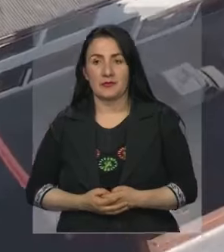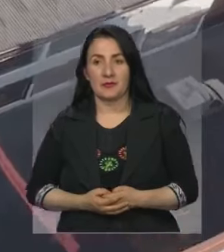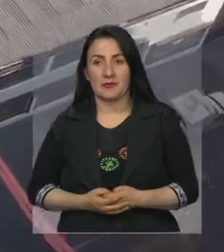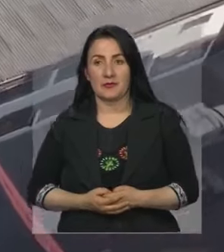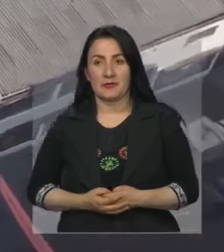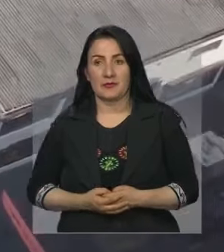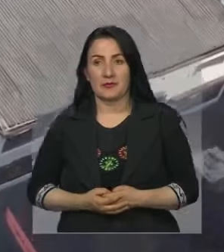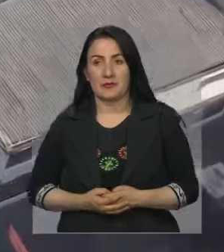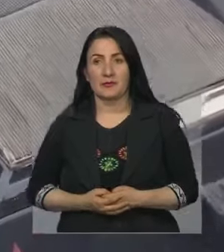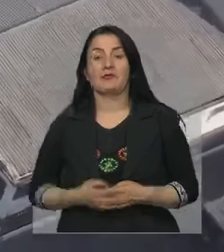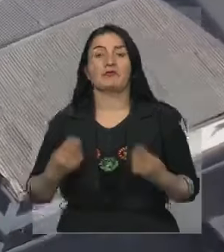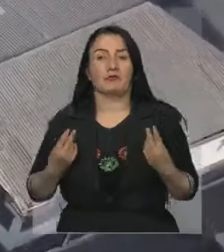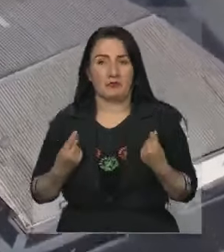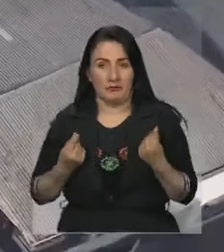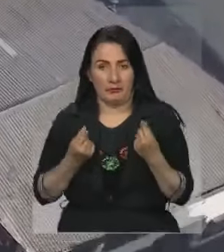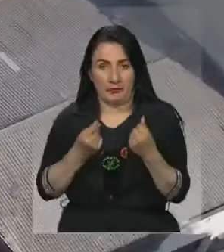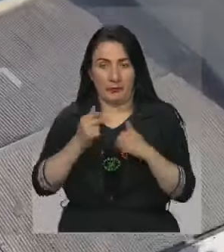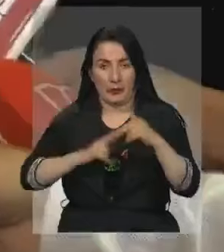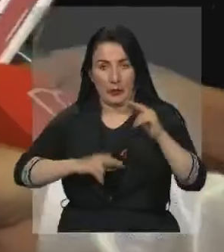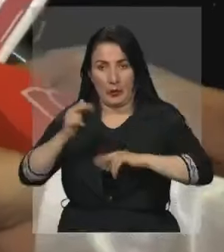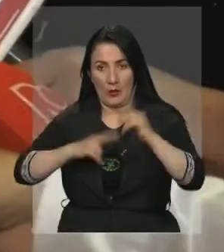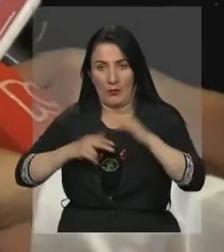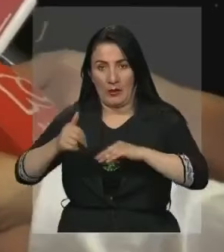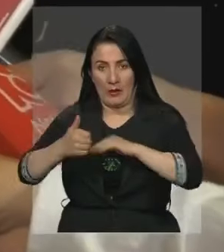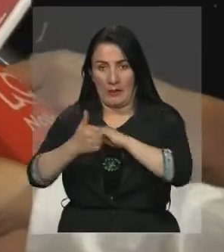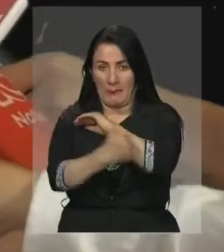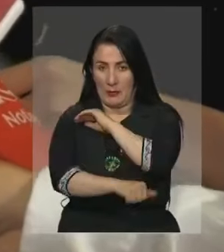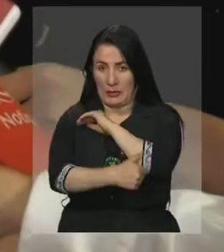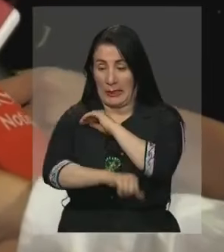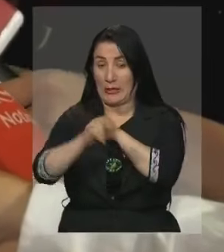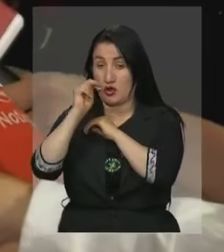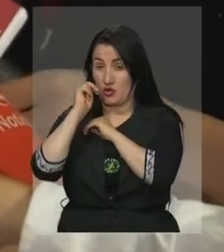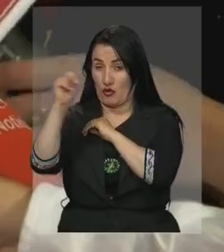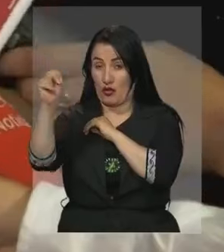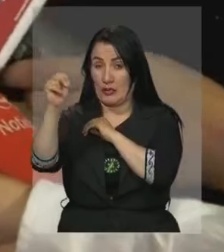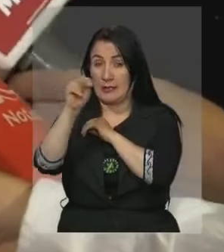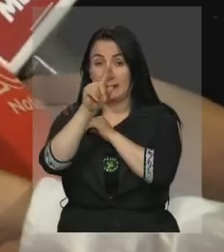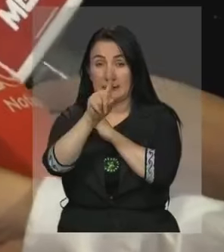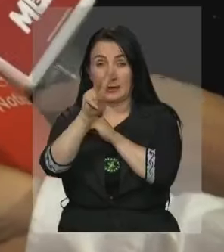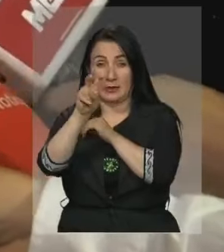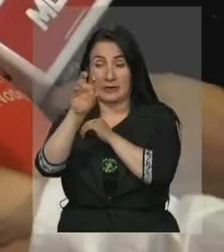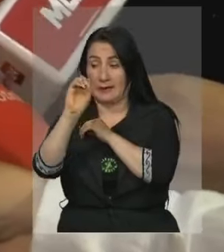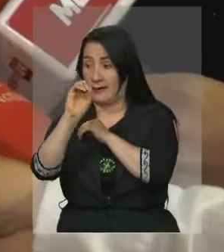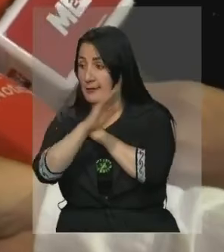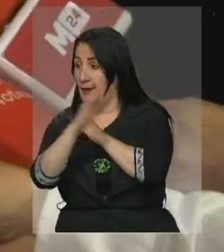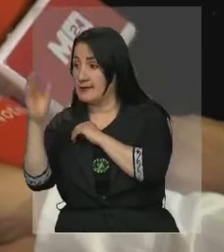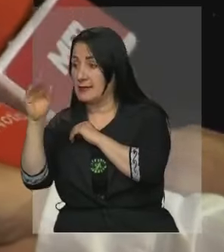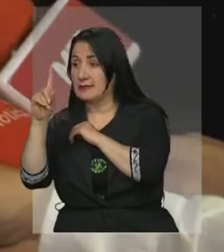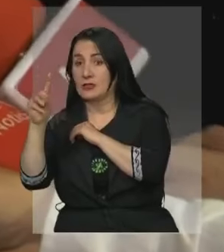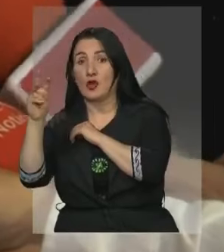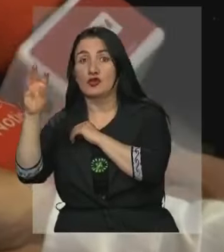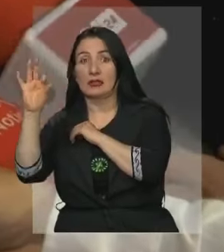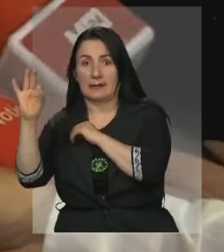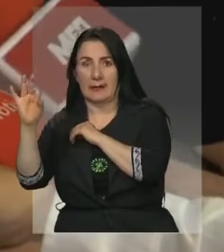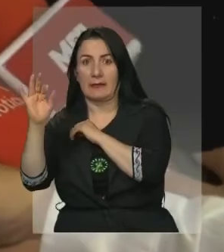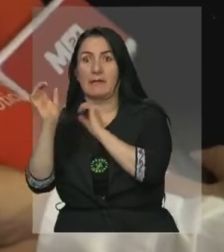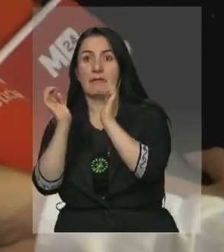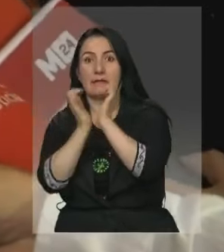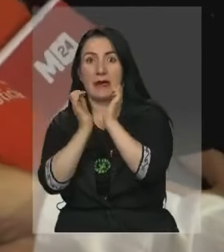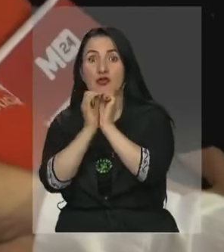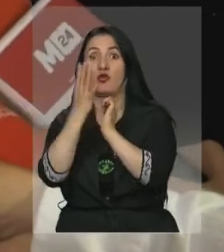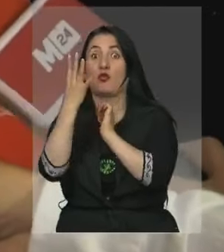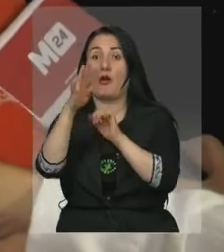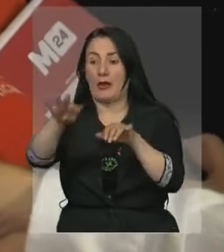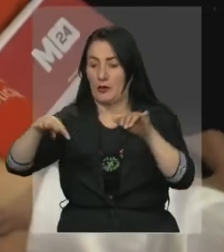59%. También agilizamos la obra de la avenida Boyacá en el norte, de la 170 a la 183, va a tener en el mes de mayo 4 carriles